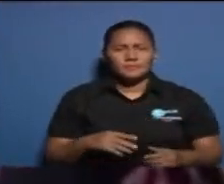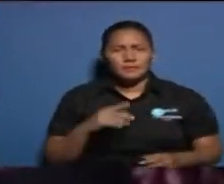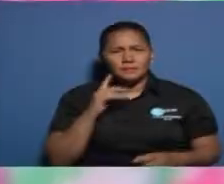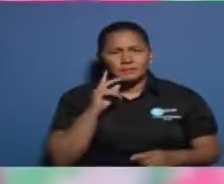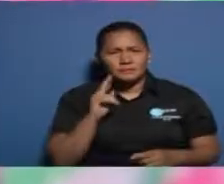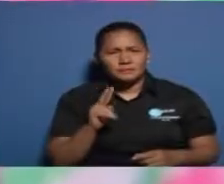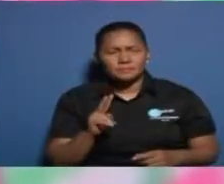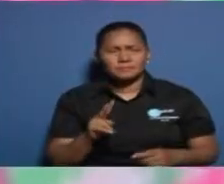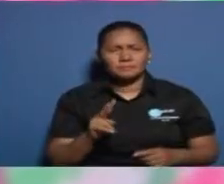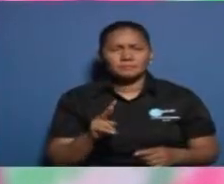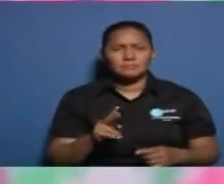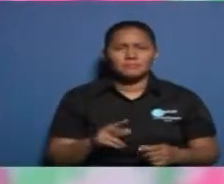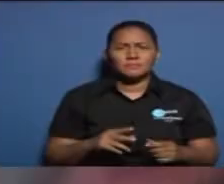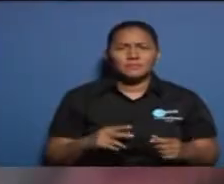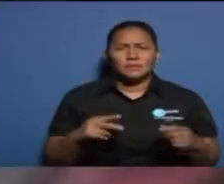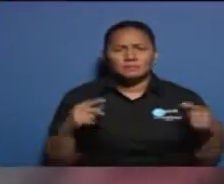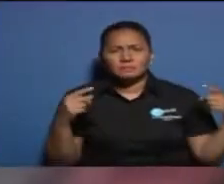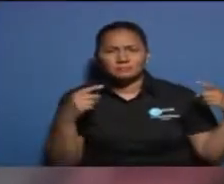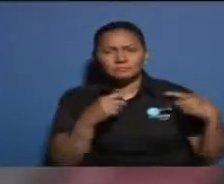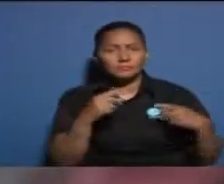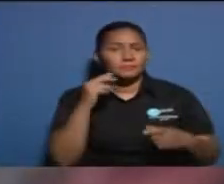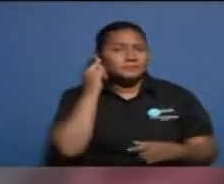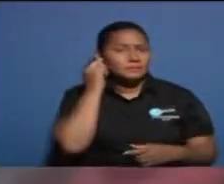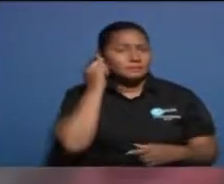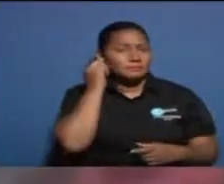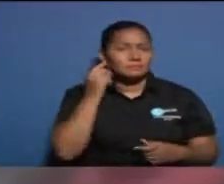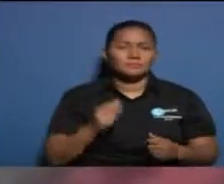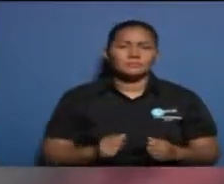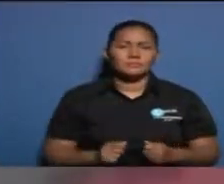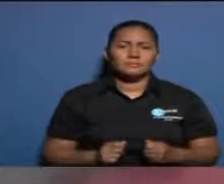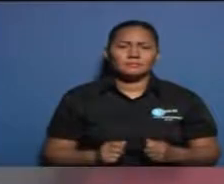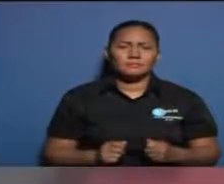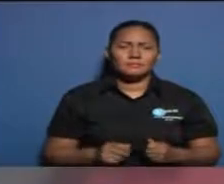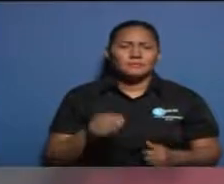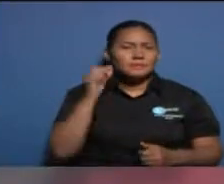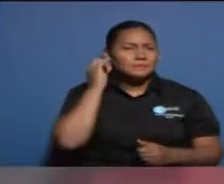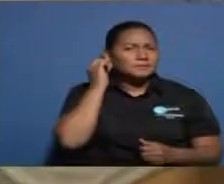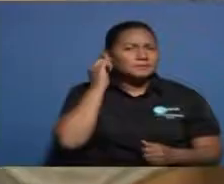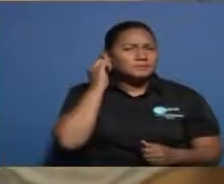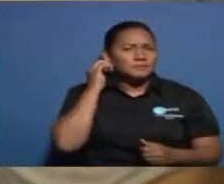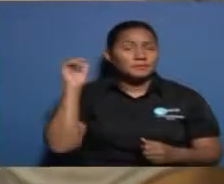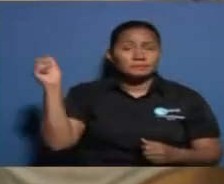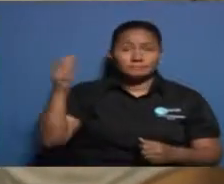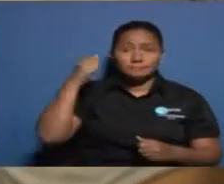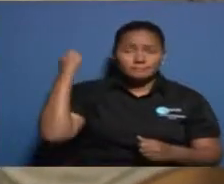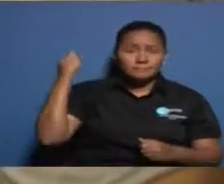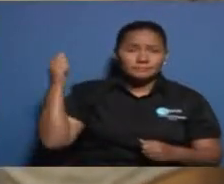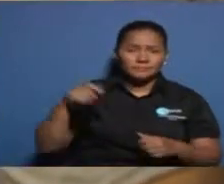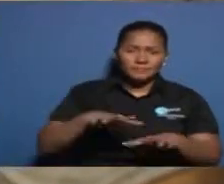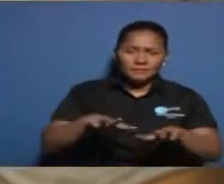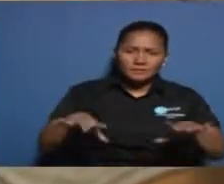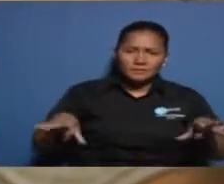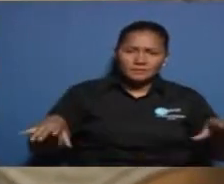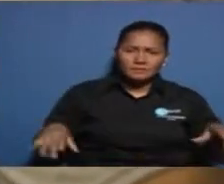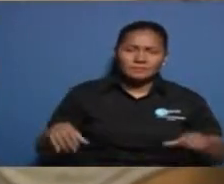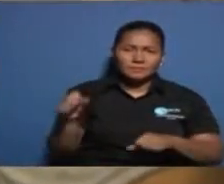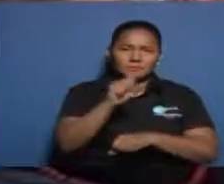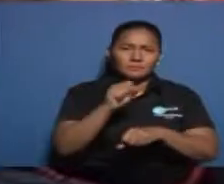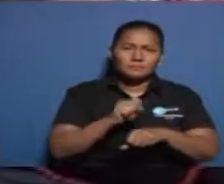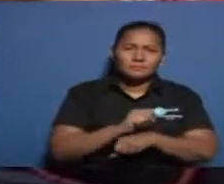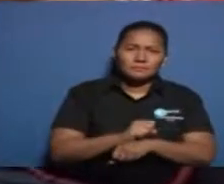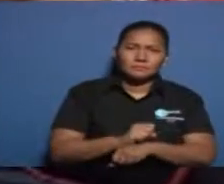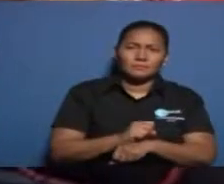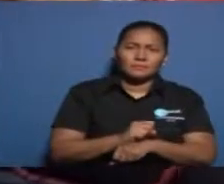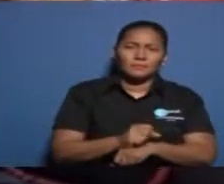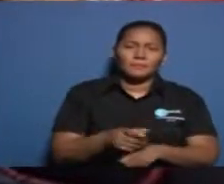a los delitos contra la mujer están nuestras mujeres ganando espacios en la sociedad hoy en la voz de las hablaremos sobre las